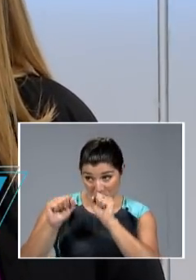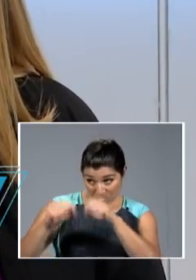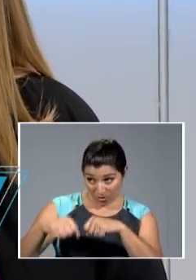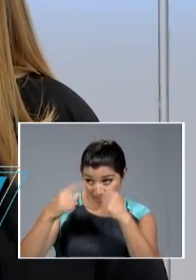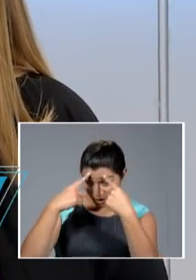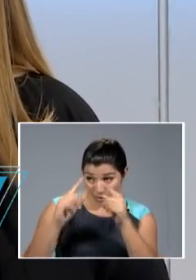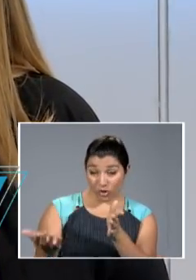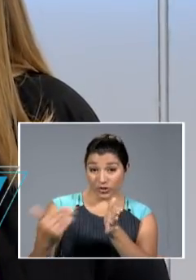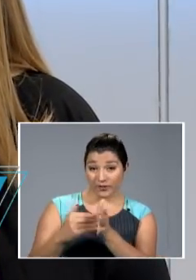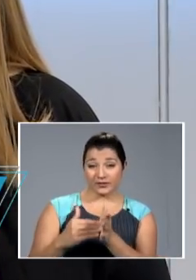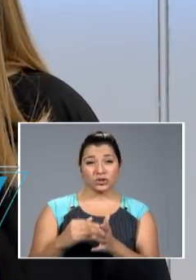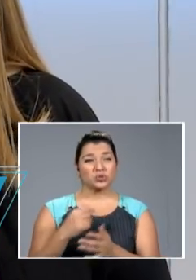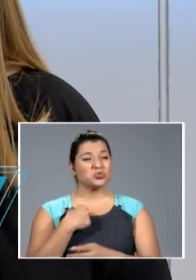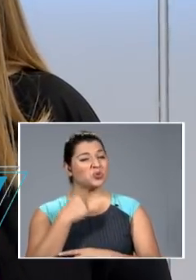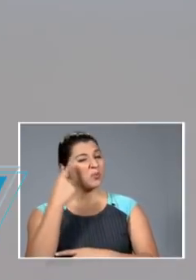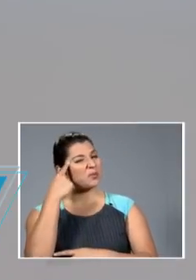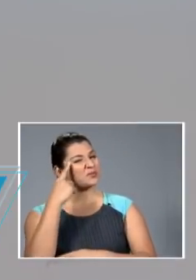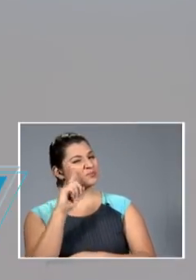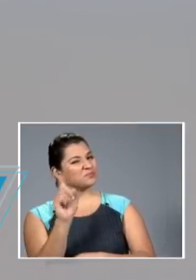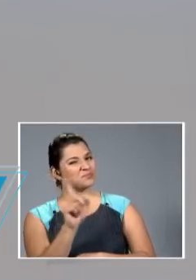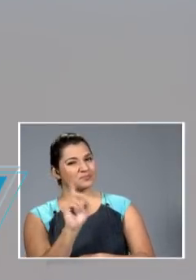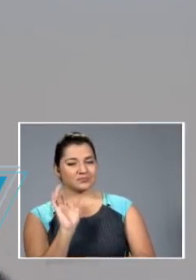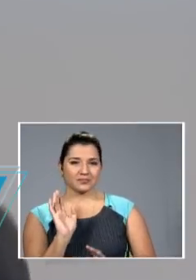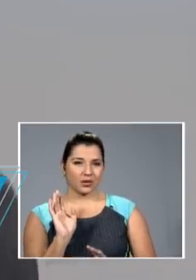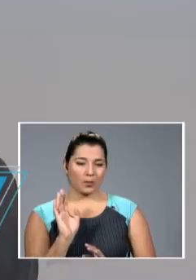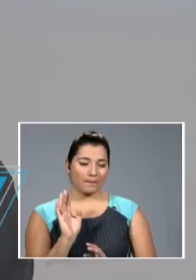posible nuevamente? Yo lo veo poco probable.